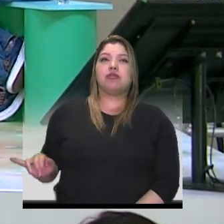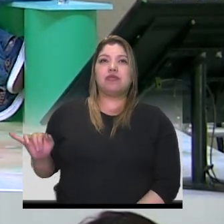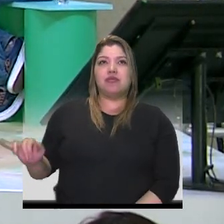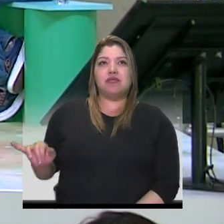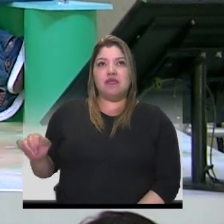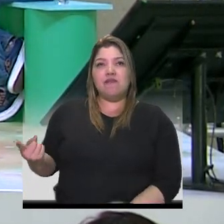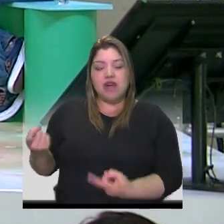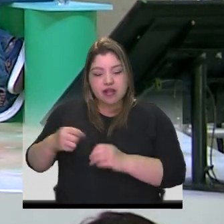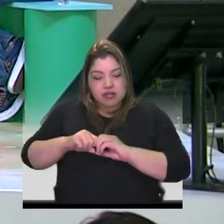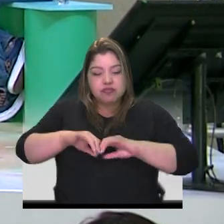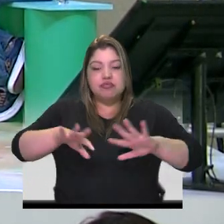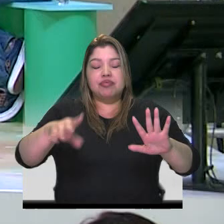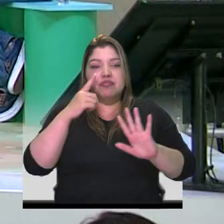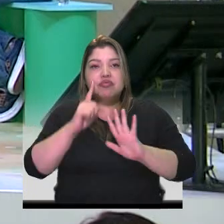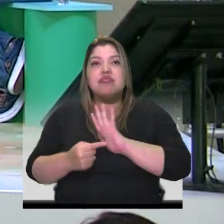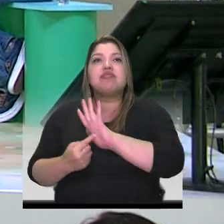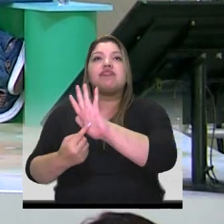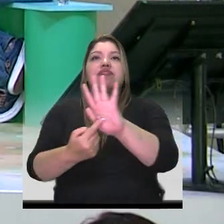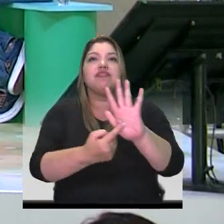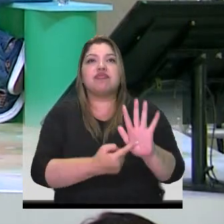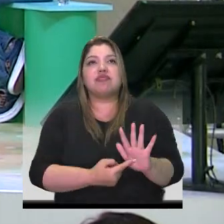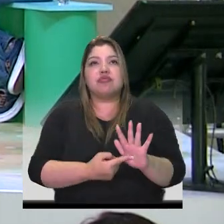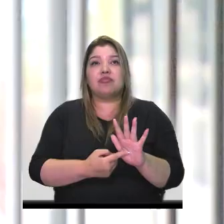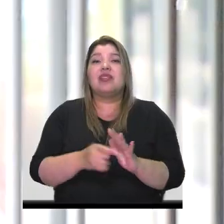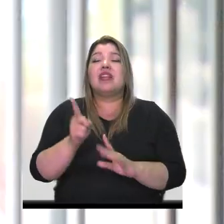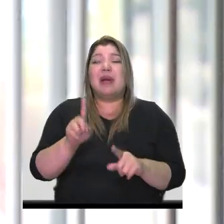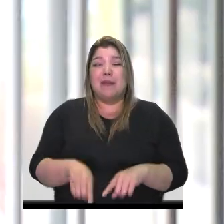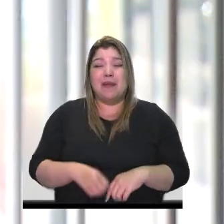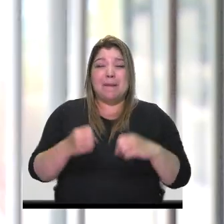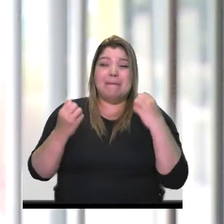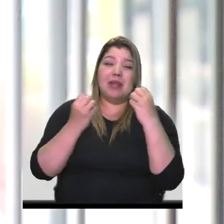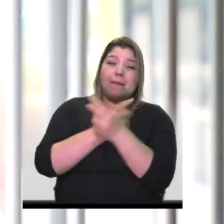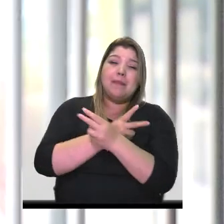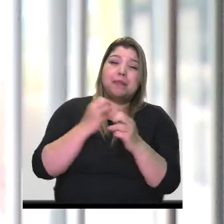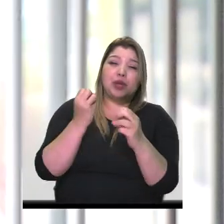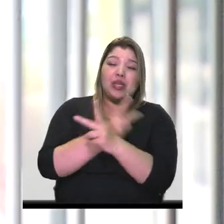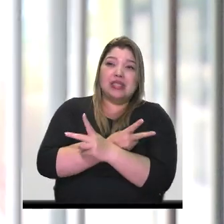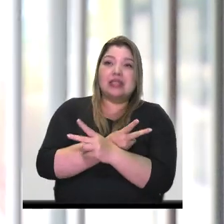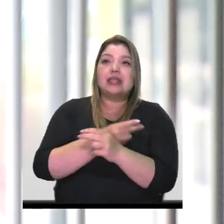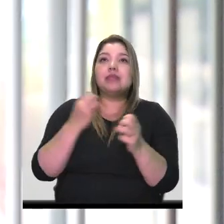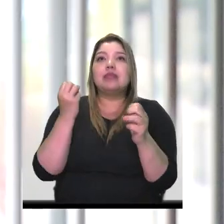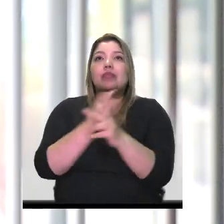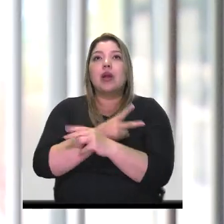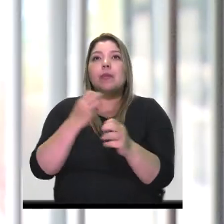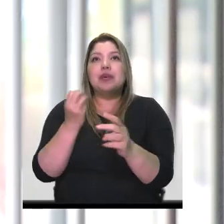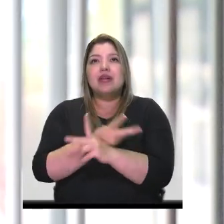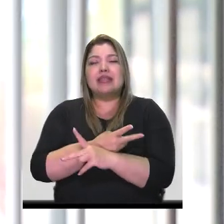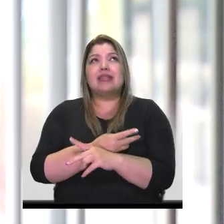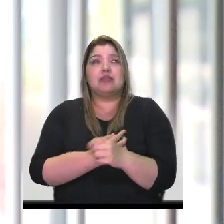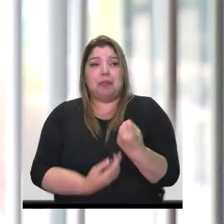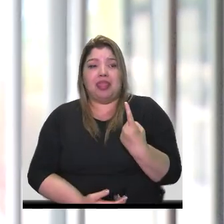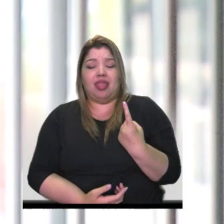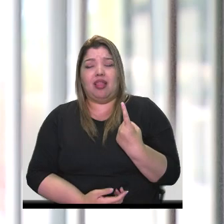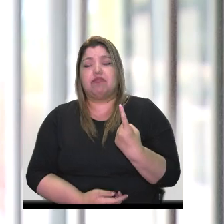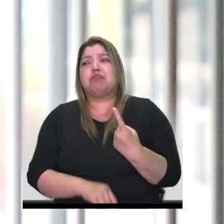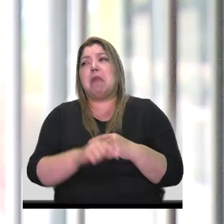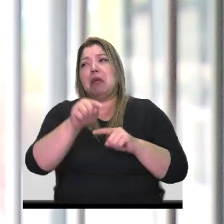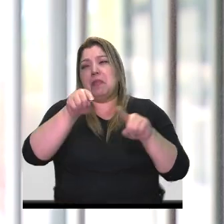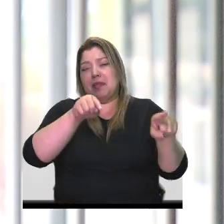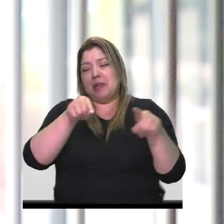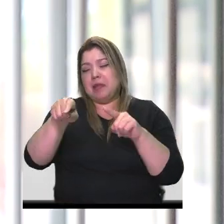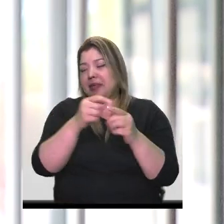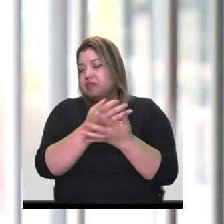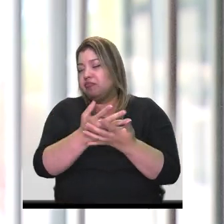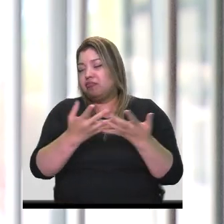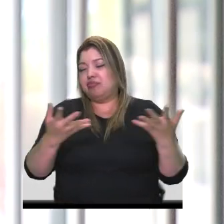ante fenómenos no solamente como el de la violencia. Hoy pues la violencia no es el único, hay como un imperativo